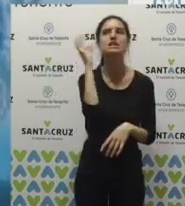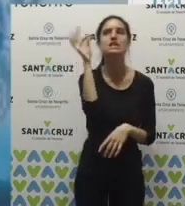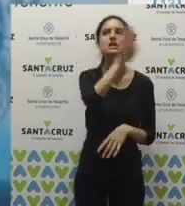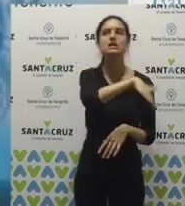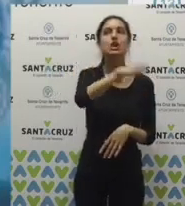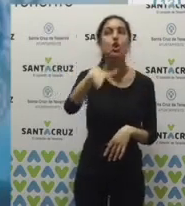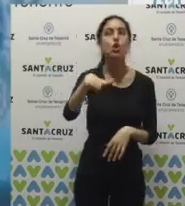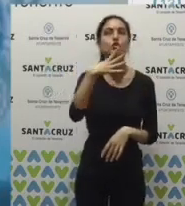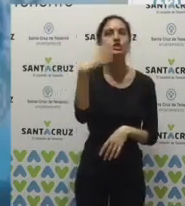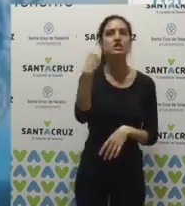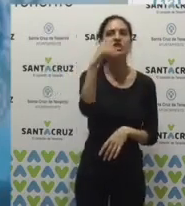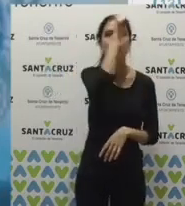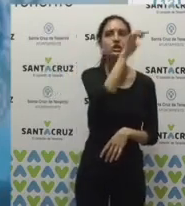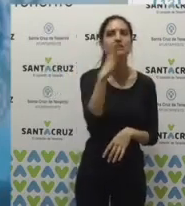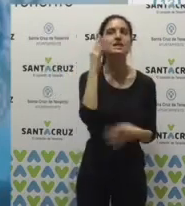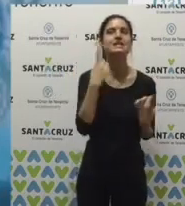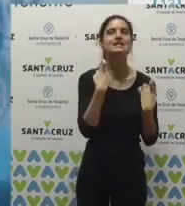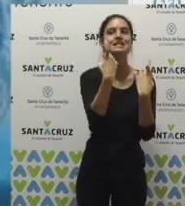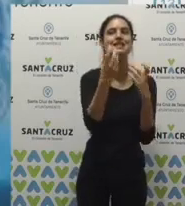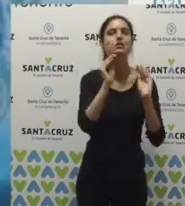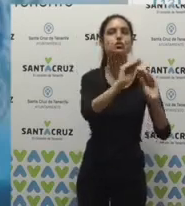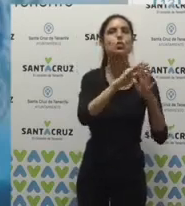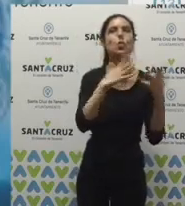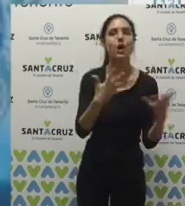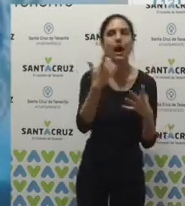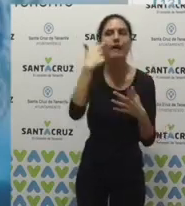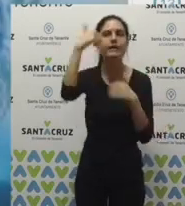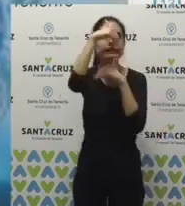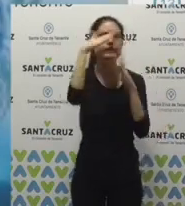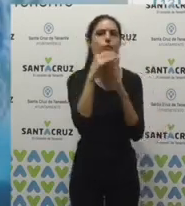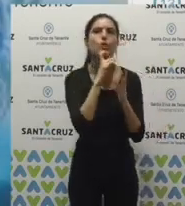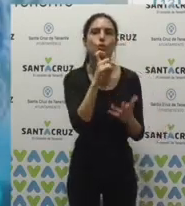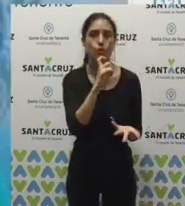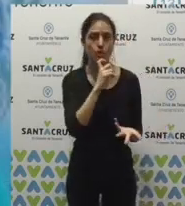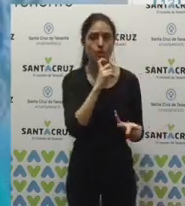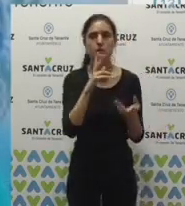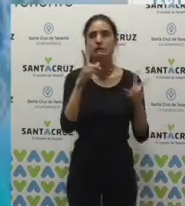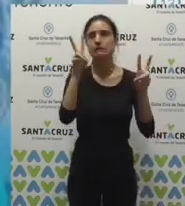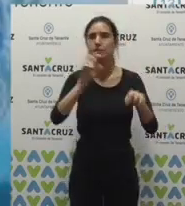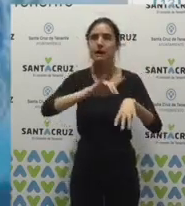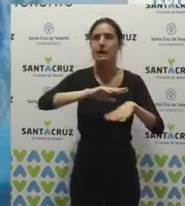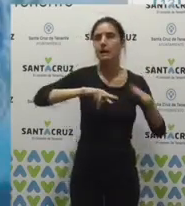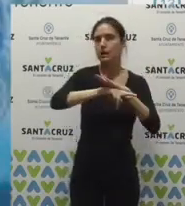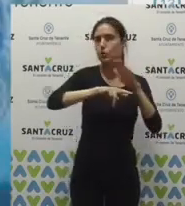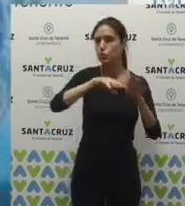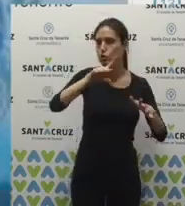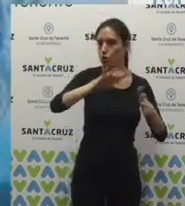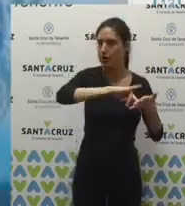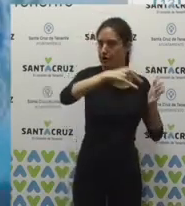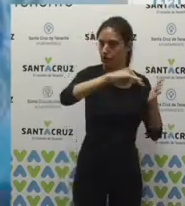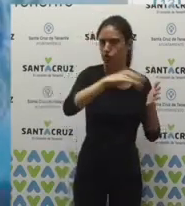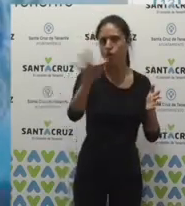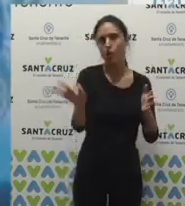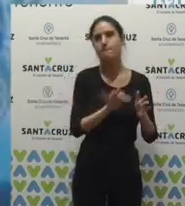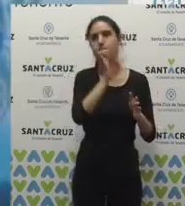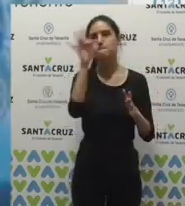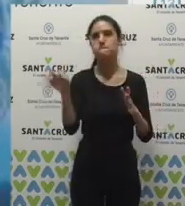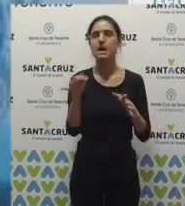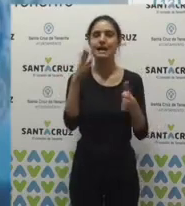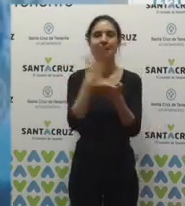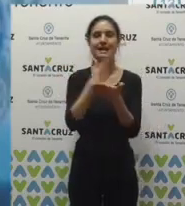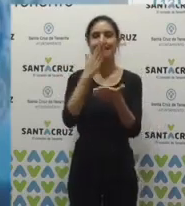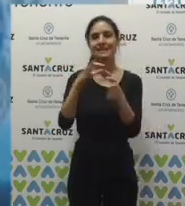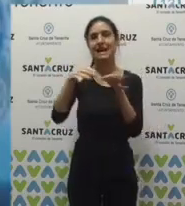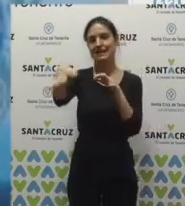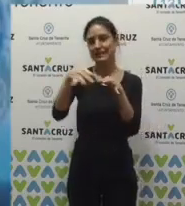de nuestra ciudad cómo podían abordarse estas en cuanto a recursos electrónicos y seguimiento de las clases a distancia me refiero